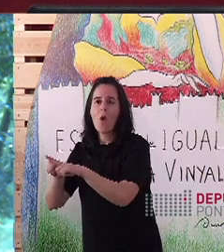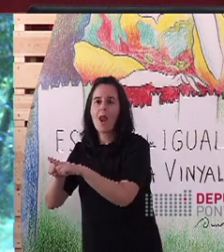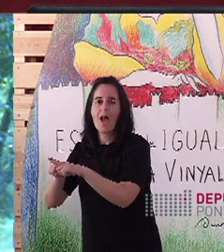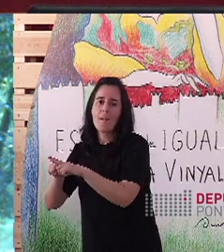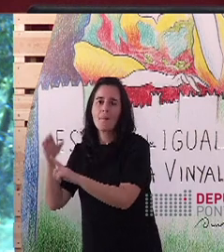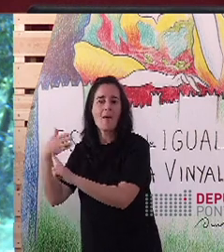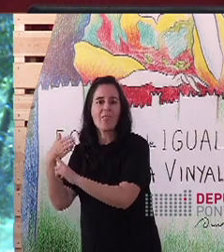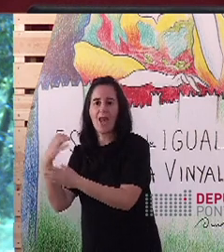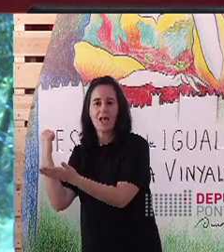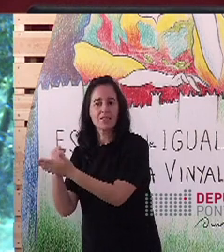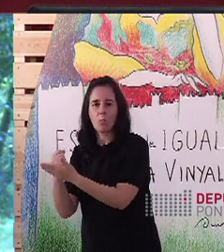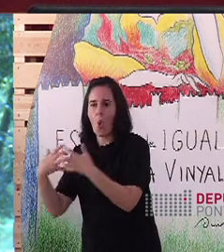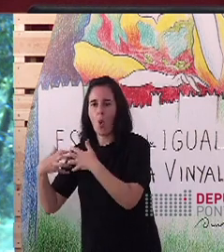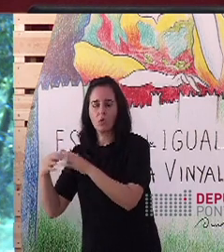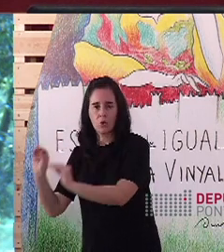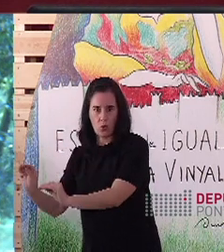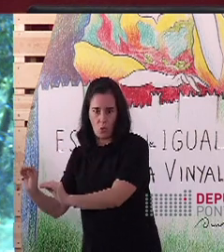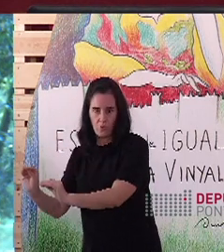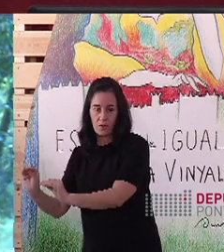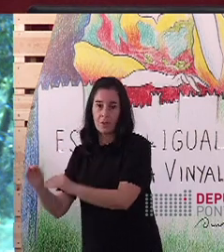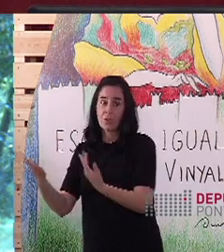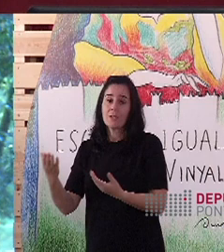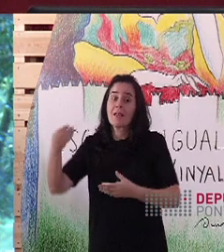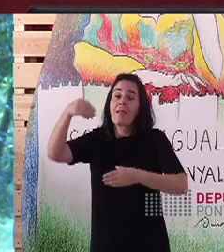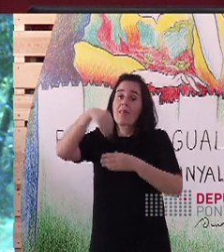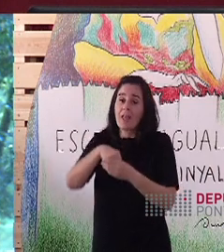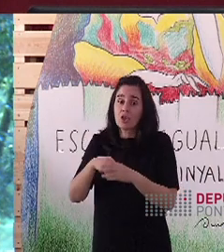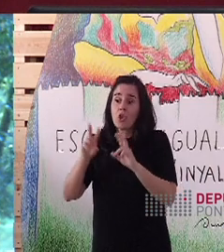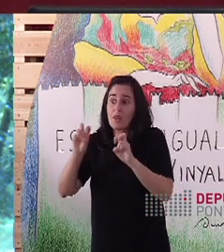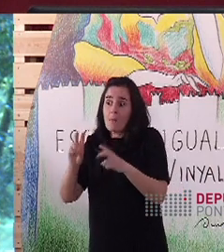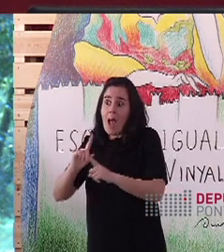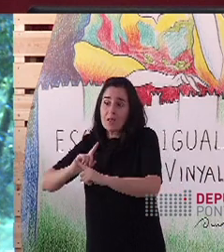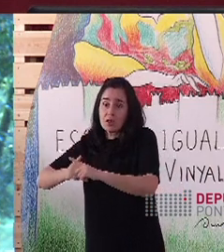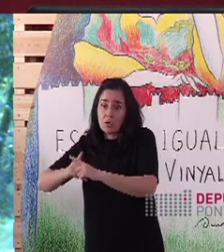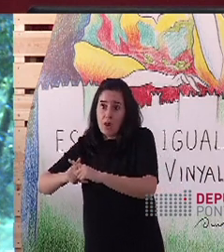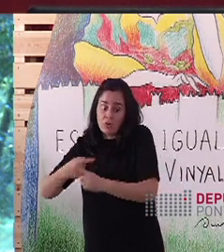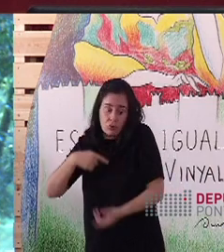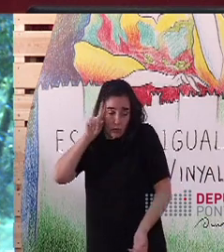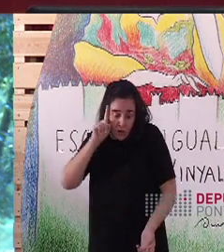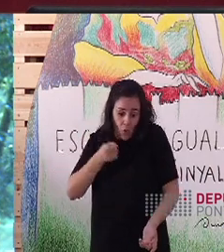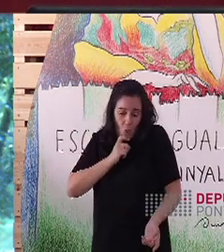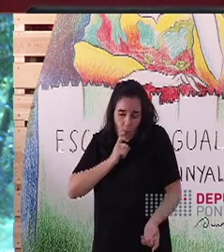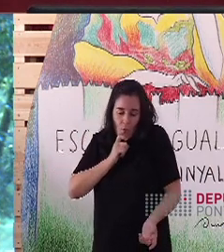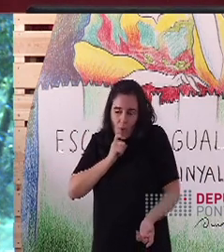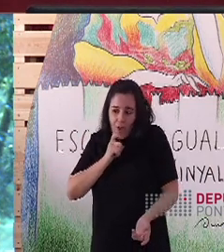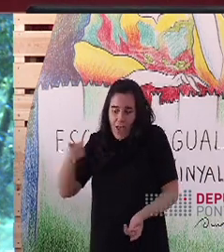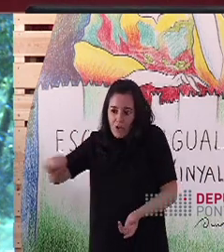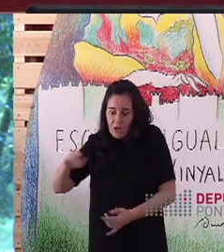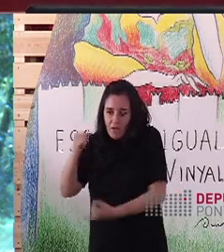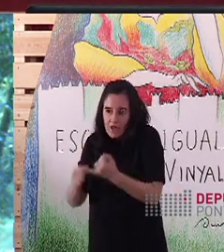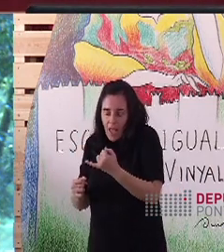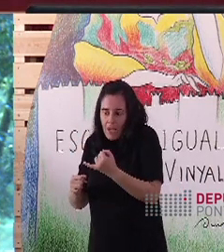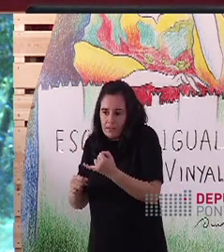de la sexualidad, yo no sé de qué manera, bueno, sí que lo sé, pero esto es retórico, han podido llegar a